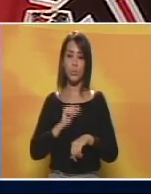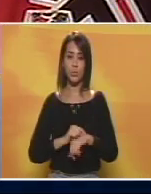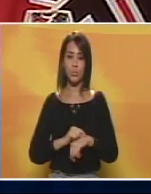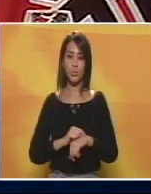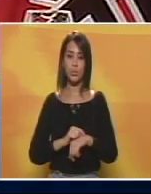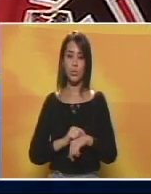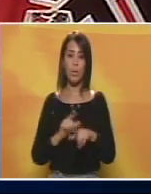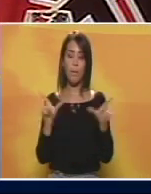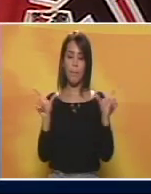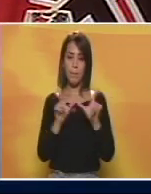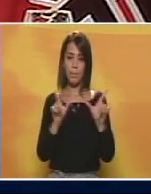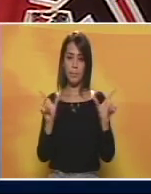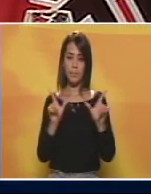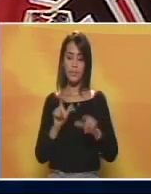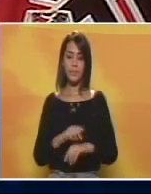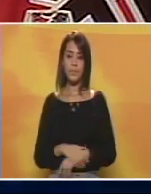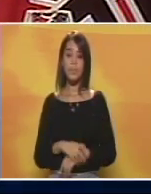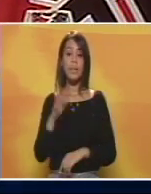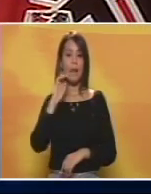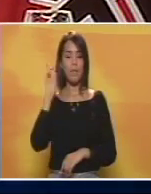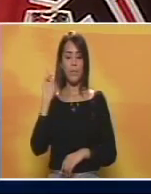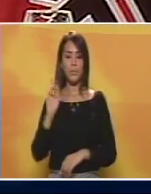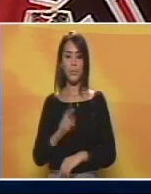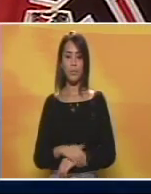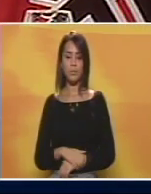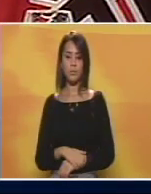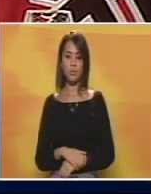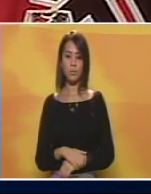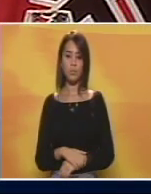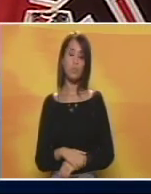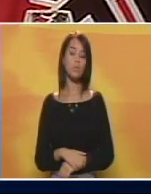la televisión y para la radio.